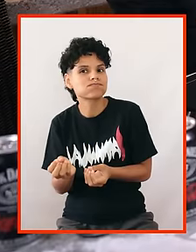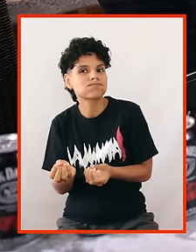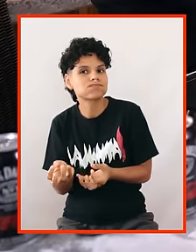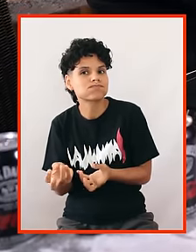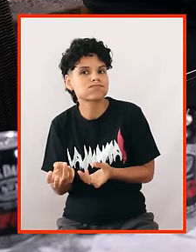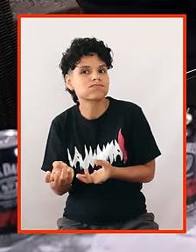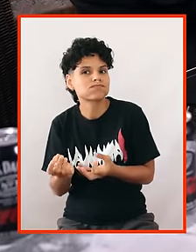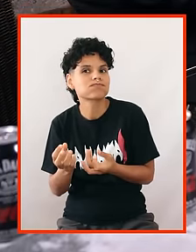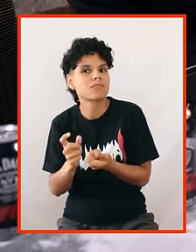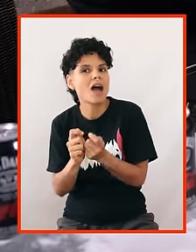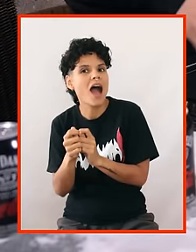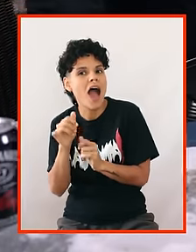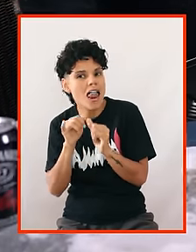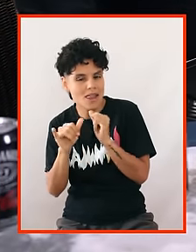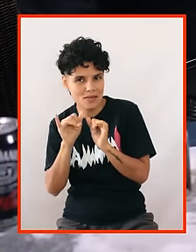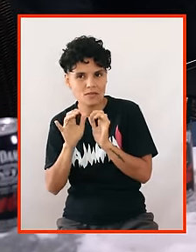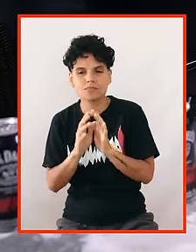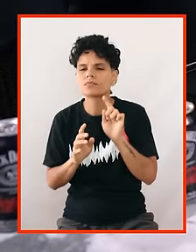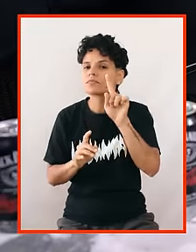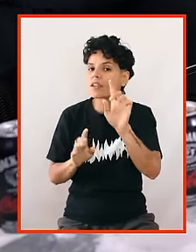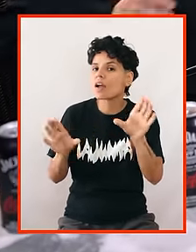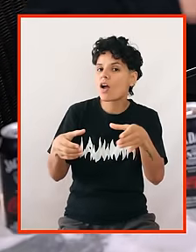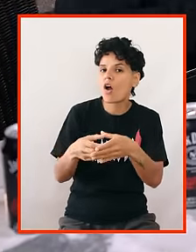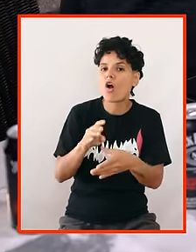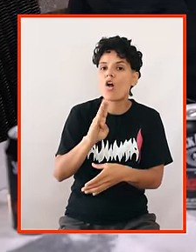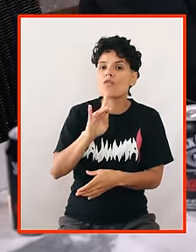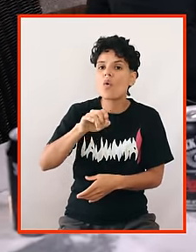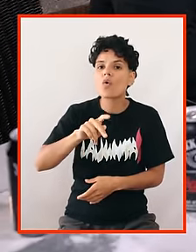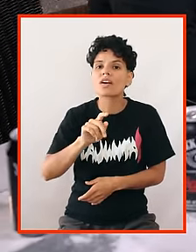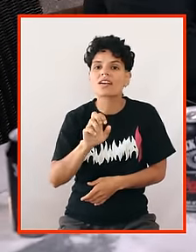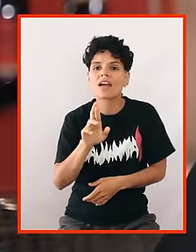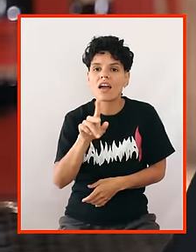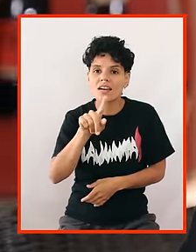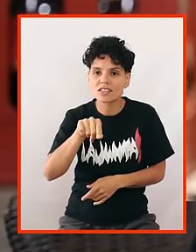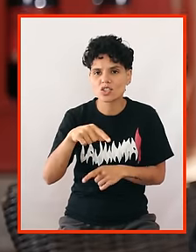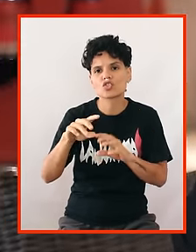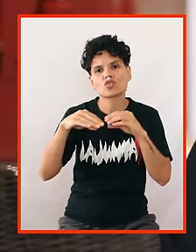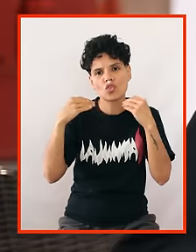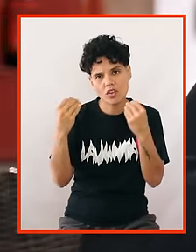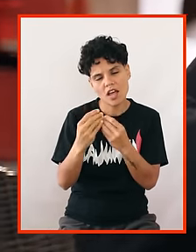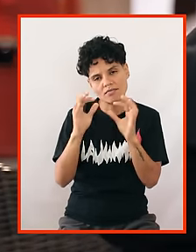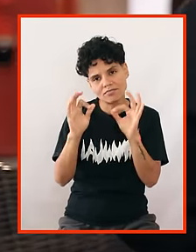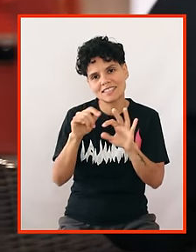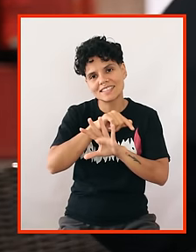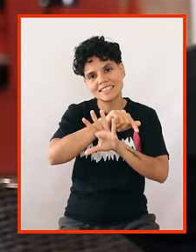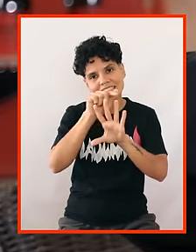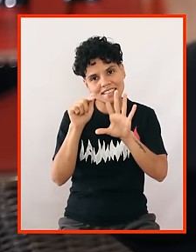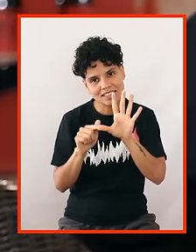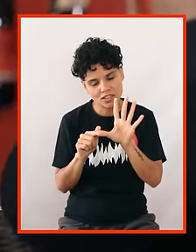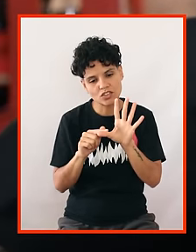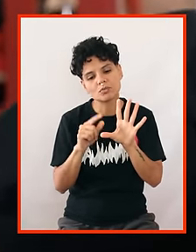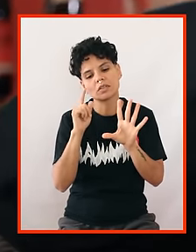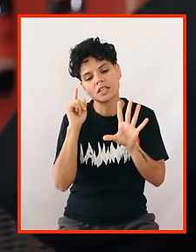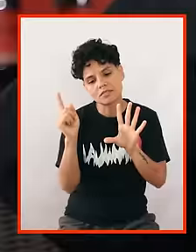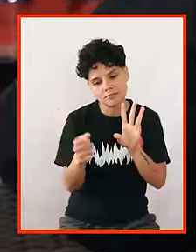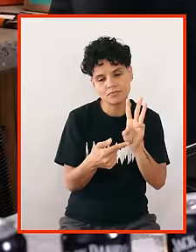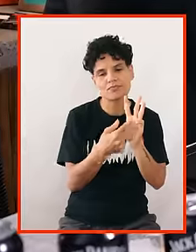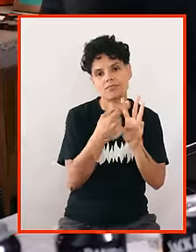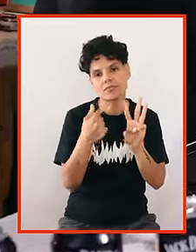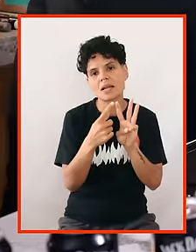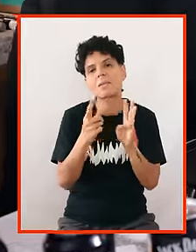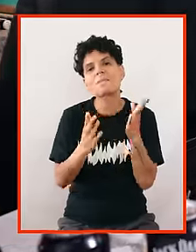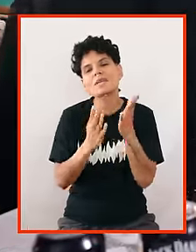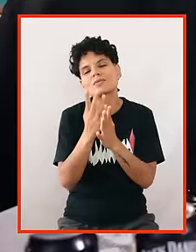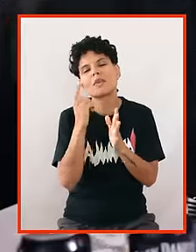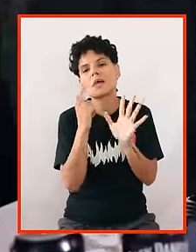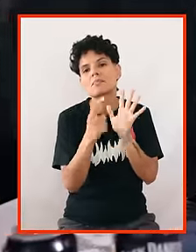de manzana. ¿Qué fermentaron? Bueno, los bunkers son 5. Tenemos 3, pues voy a partir así porque siempre es bonito